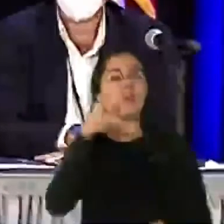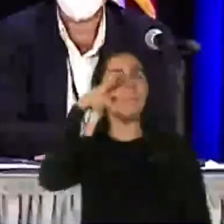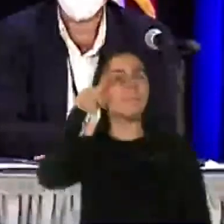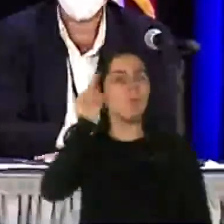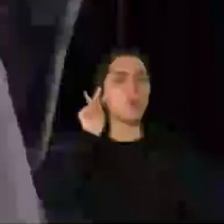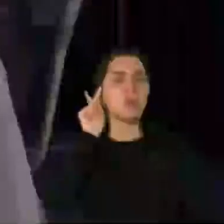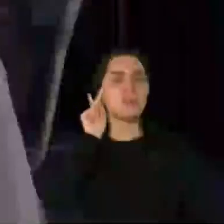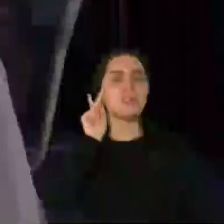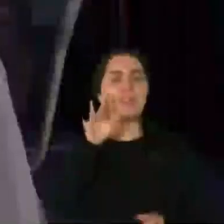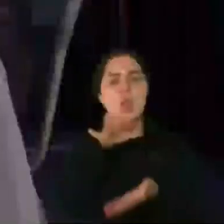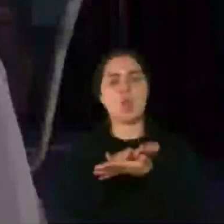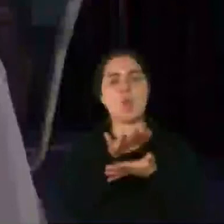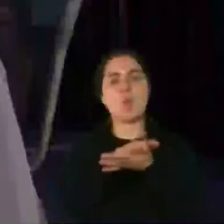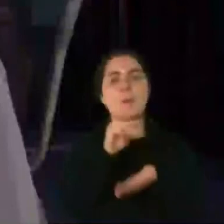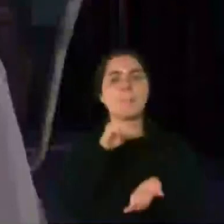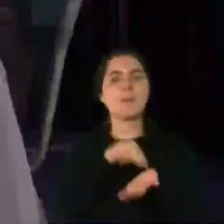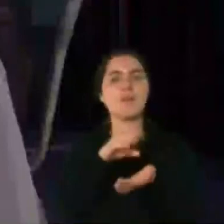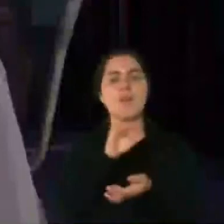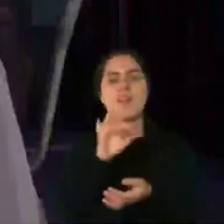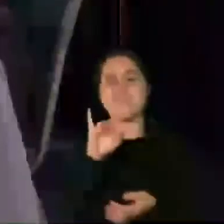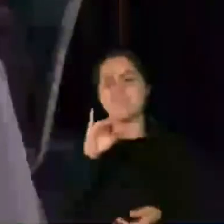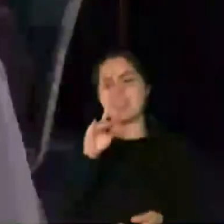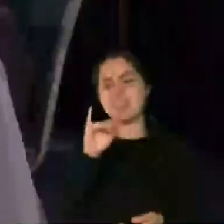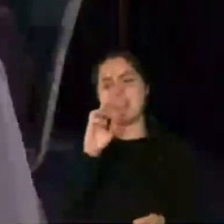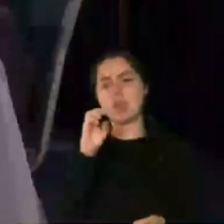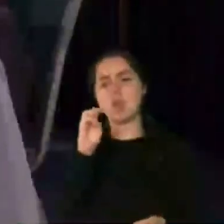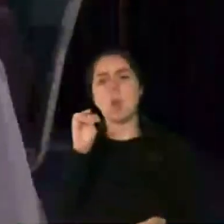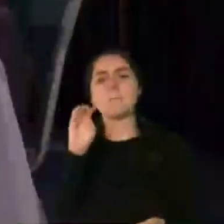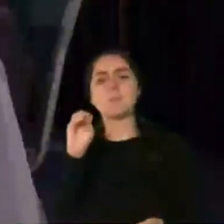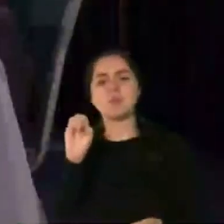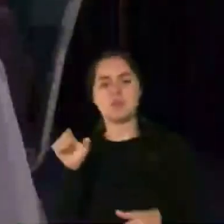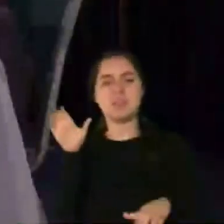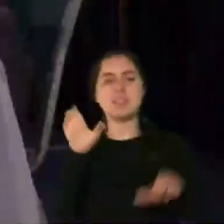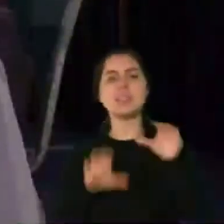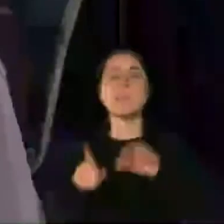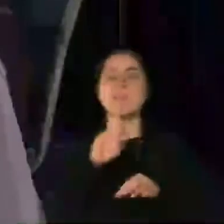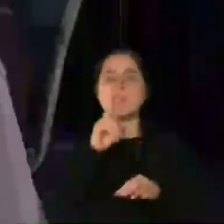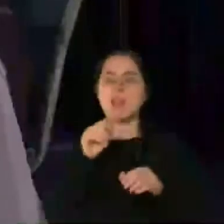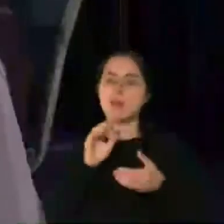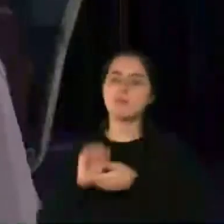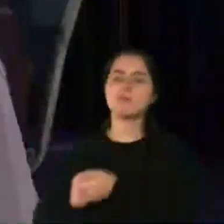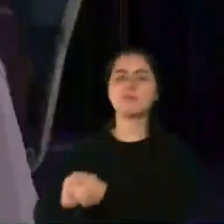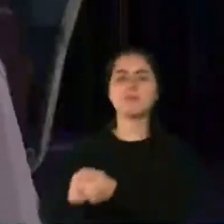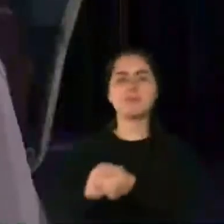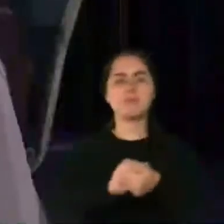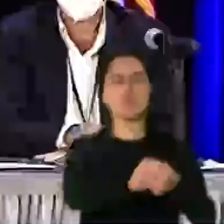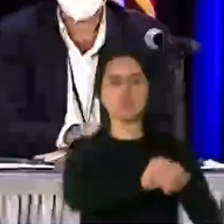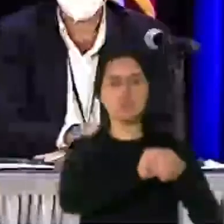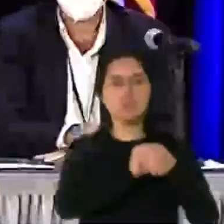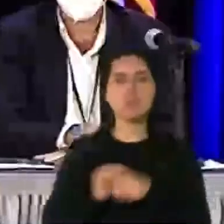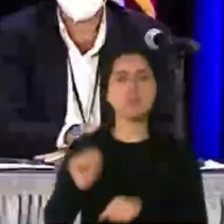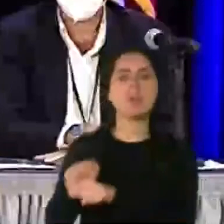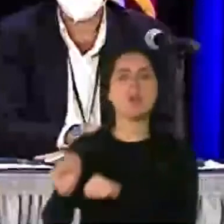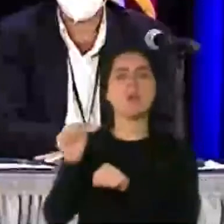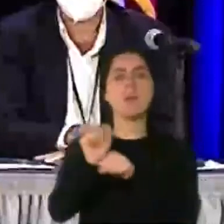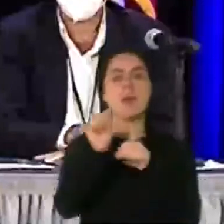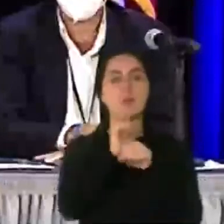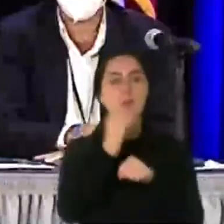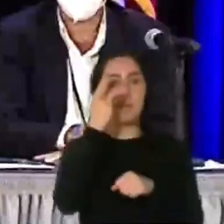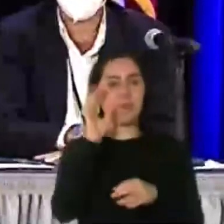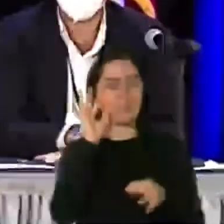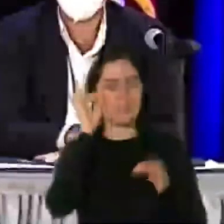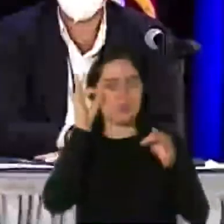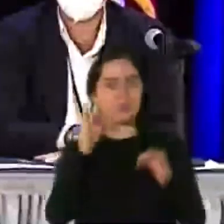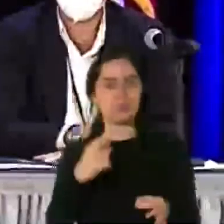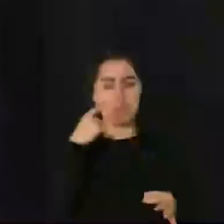y al Fideicomiso de Ciencia. Ha sido una gran colaboración y hemos trabajado en conjunto porque las decisiones en beneficio